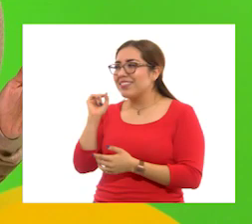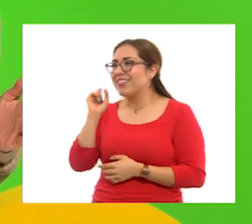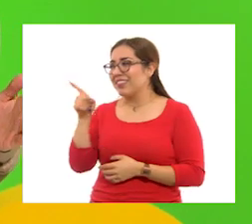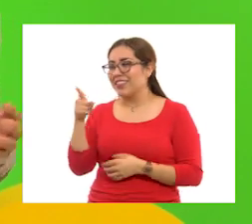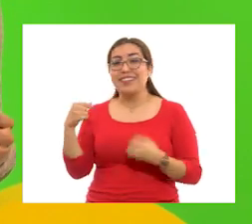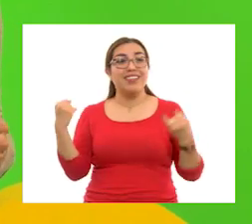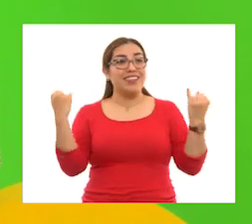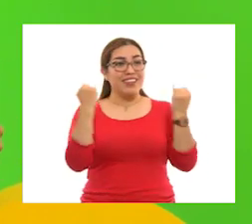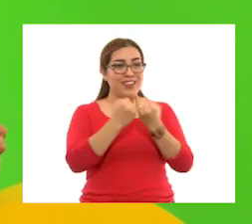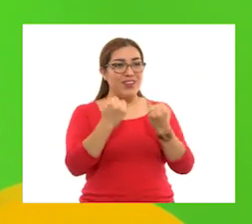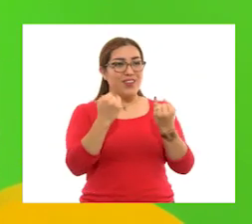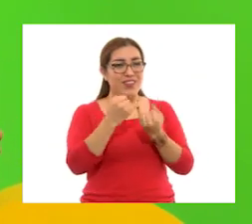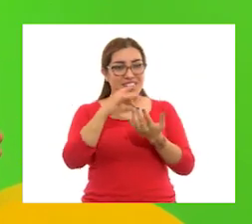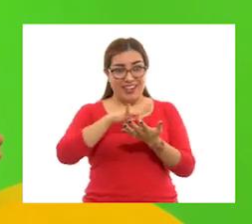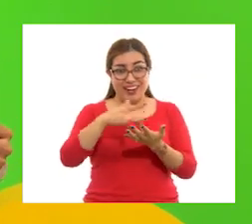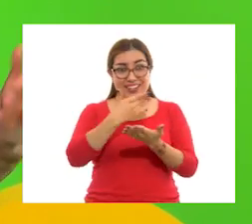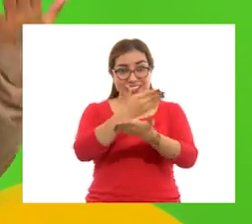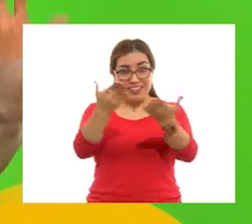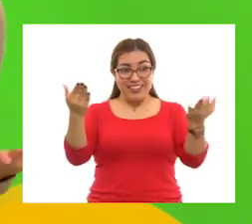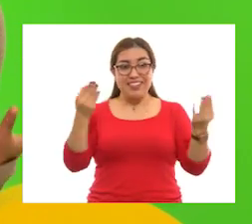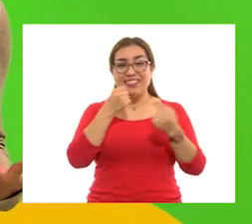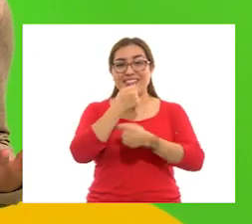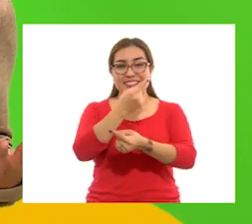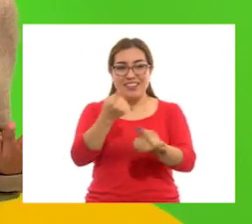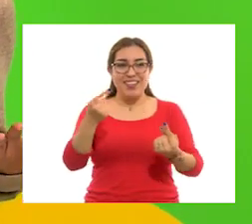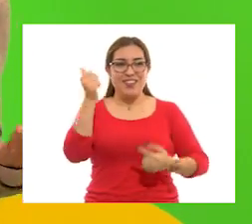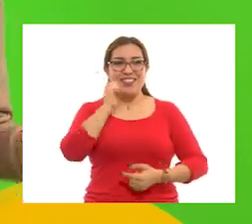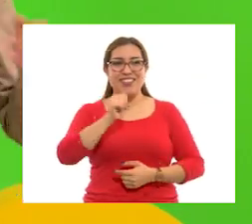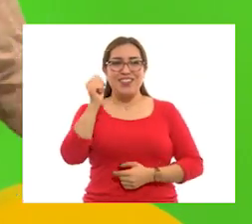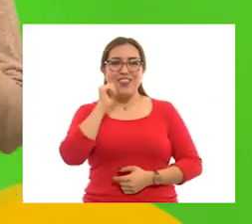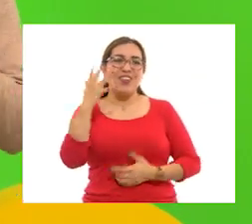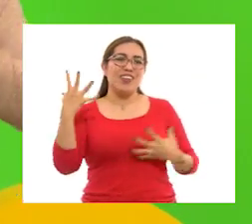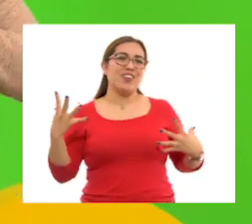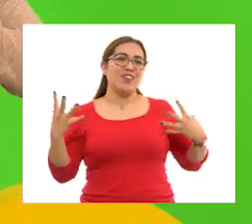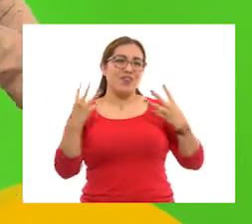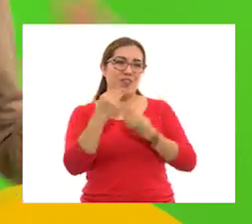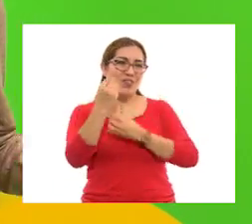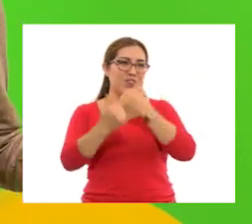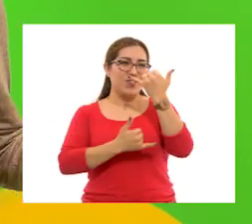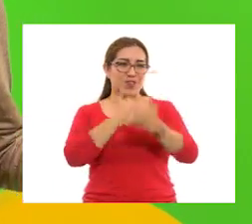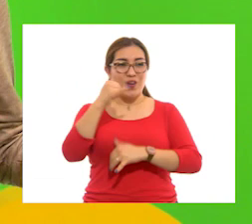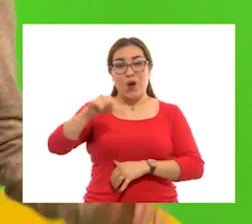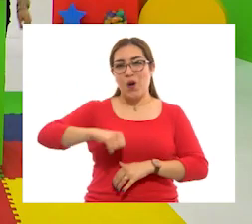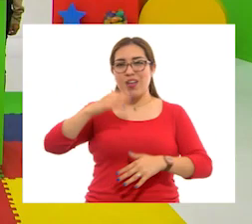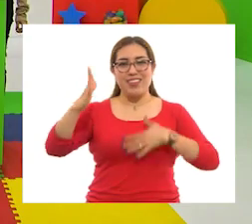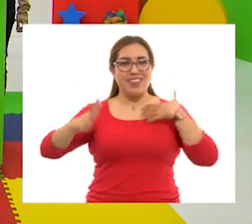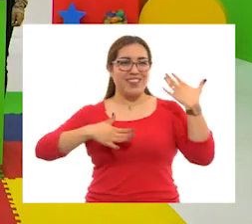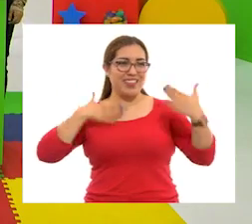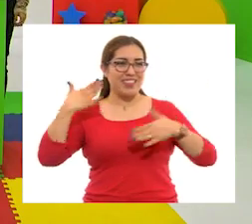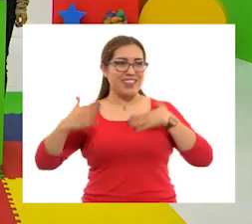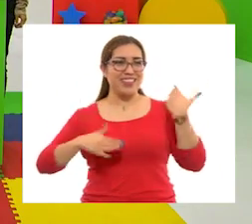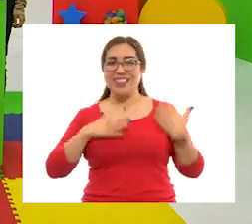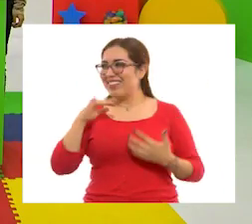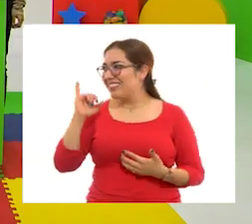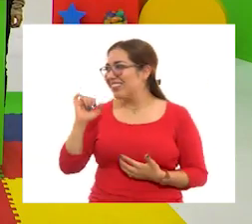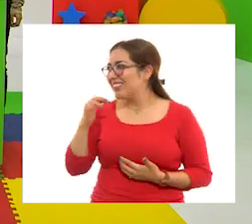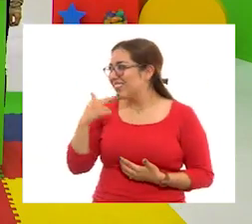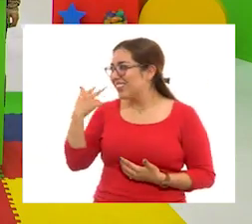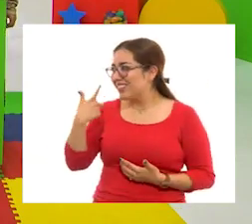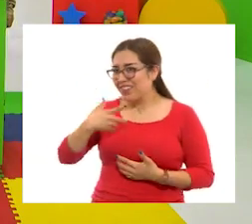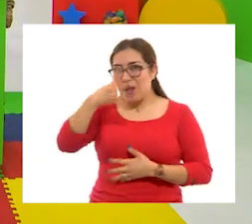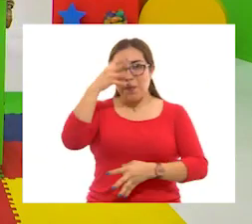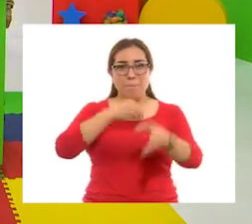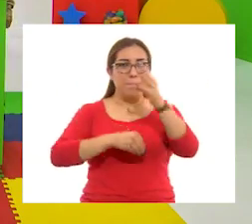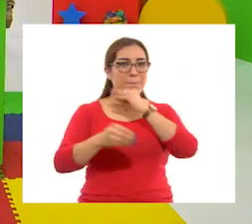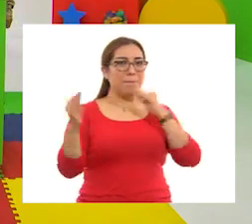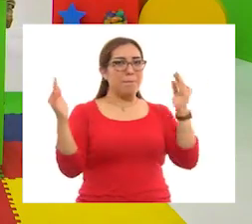muchísimas gracias a ustedes, niñas y niños, que juegan siempre con nosotras. Me divertí muchísimo. Sí, es lo mejor de Aprende en Casa